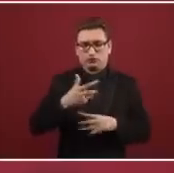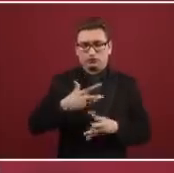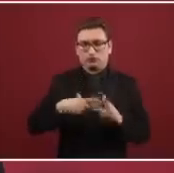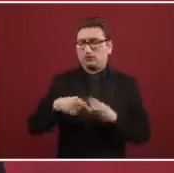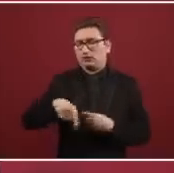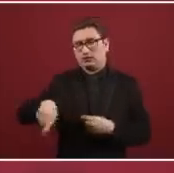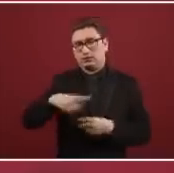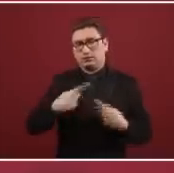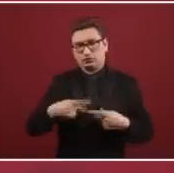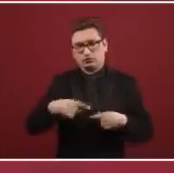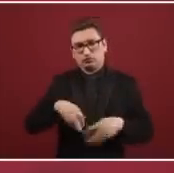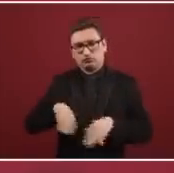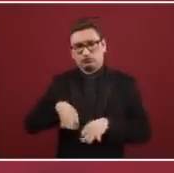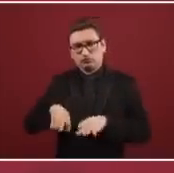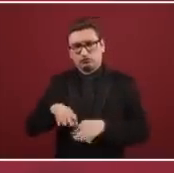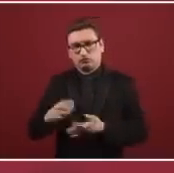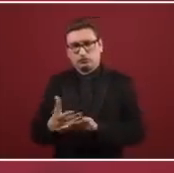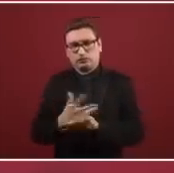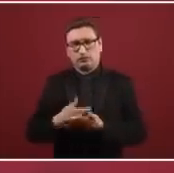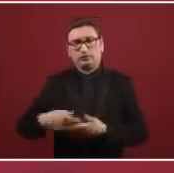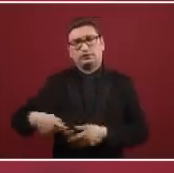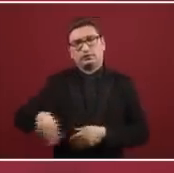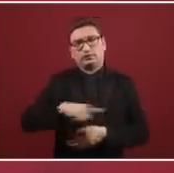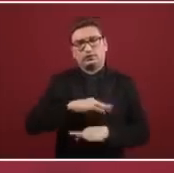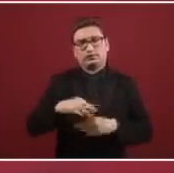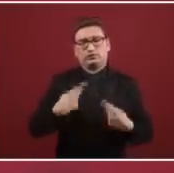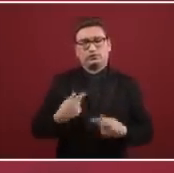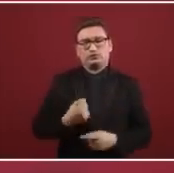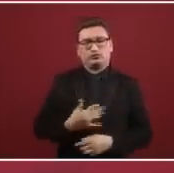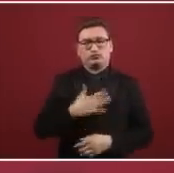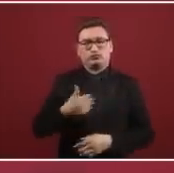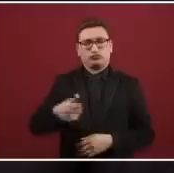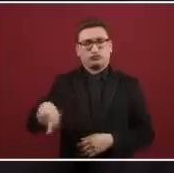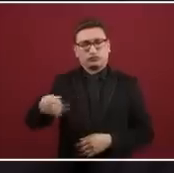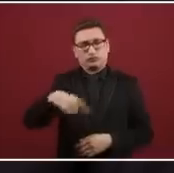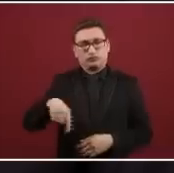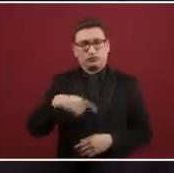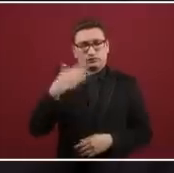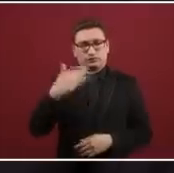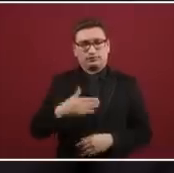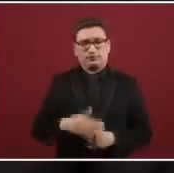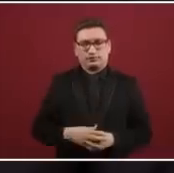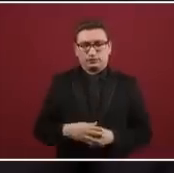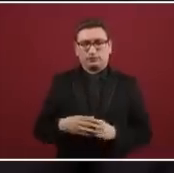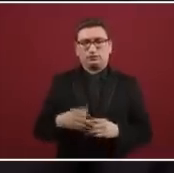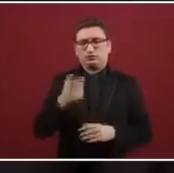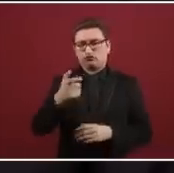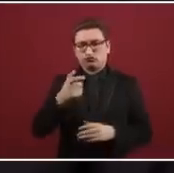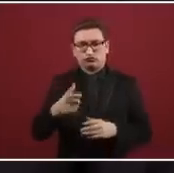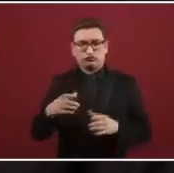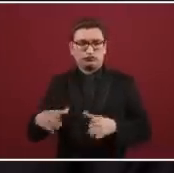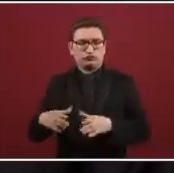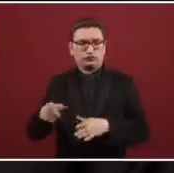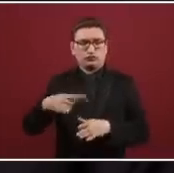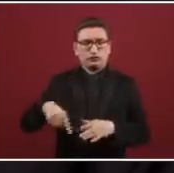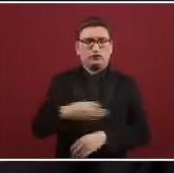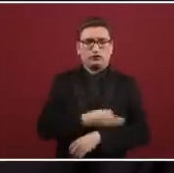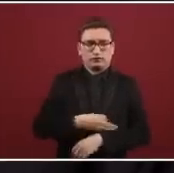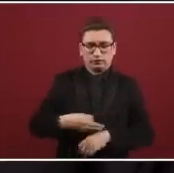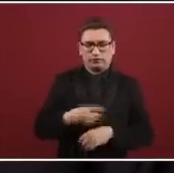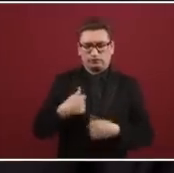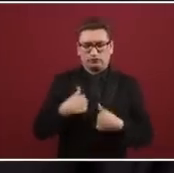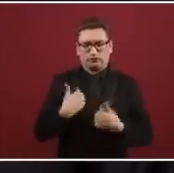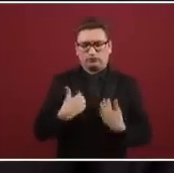la gente, el bienestar del pueblo, la economía popular, familiar, estoy muy consciente de